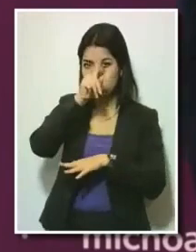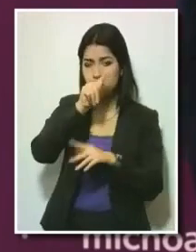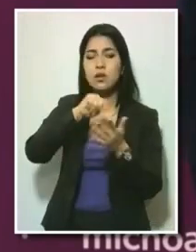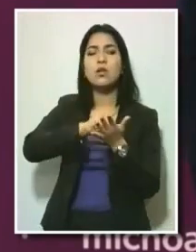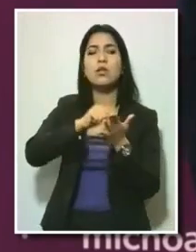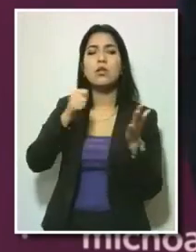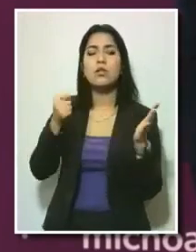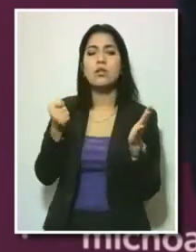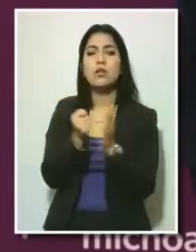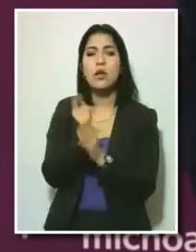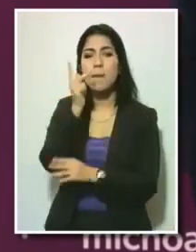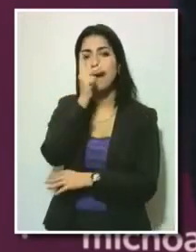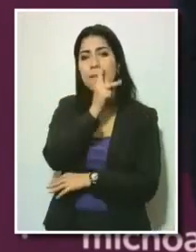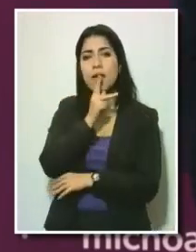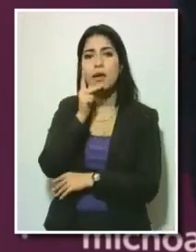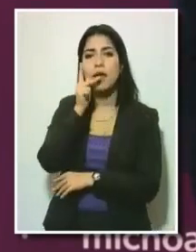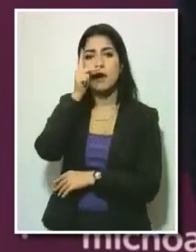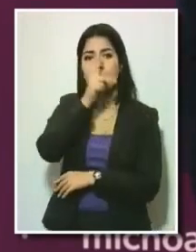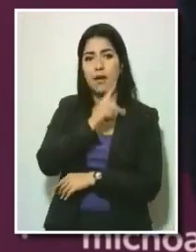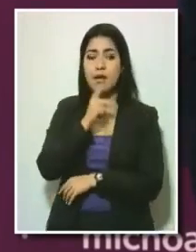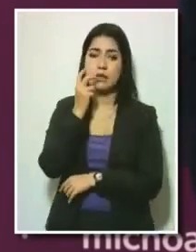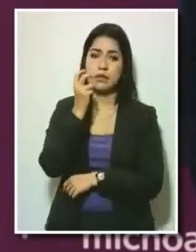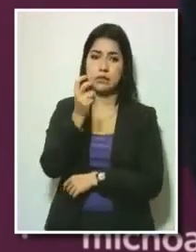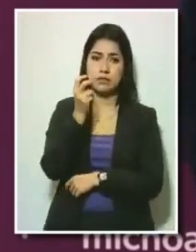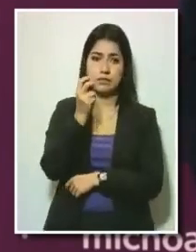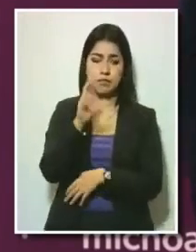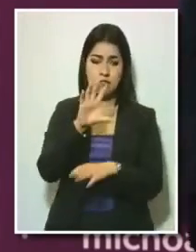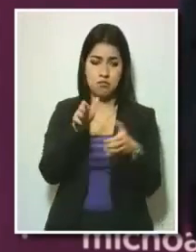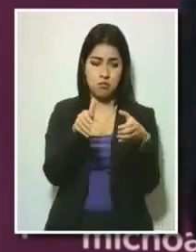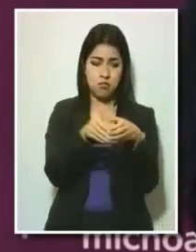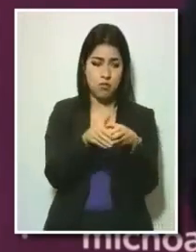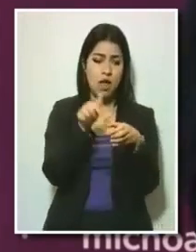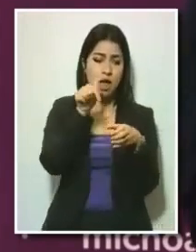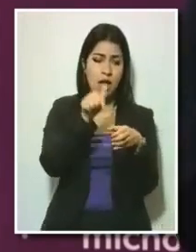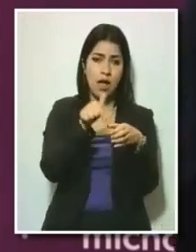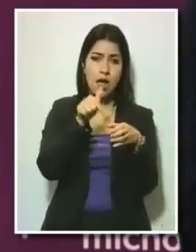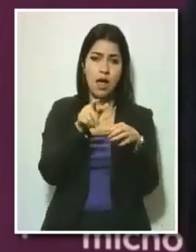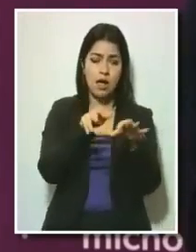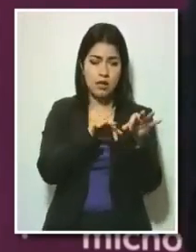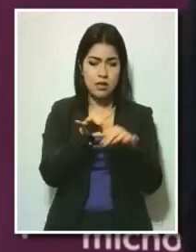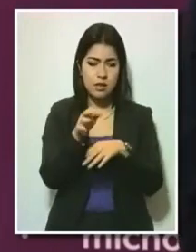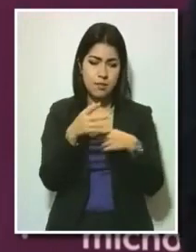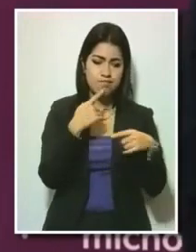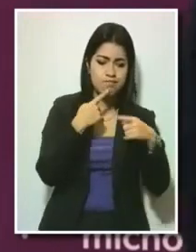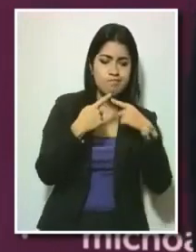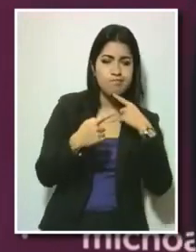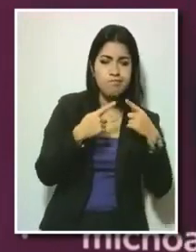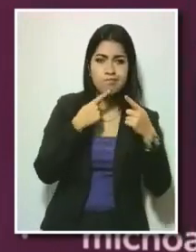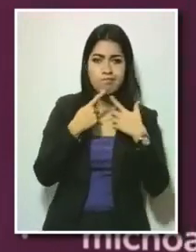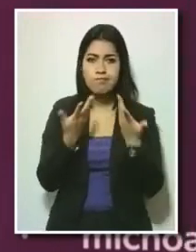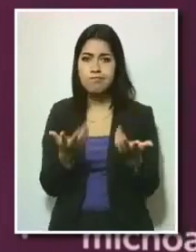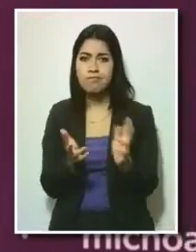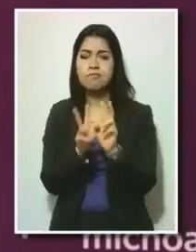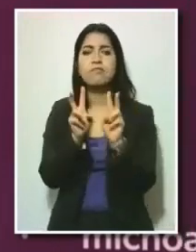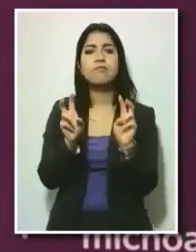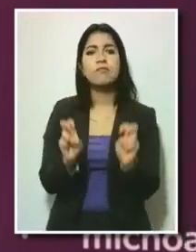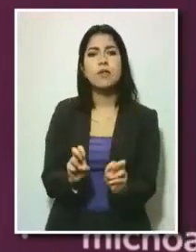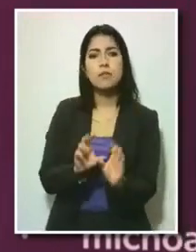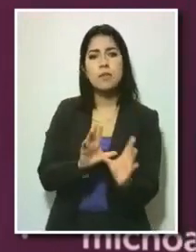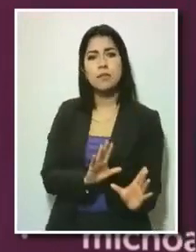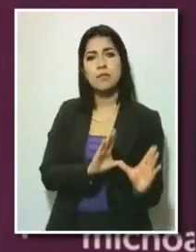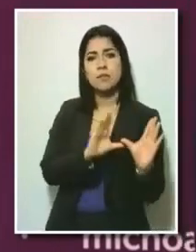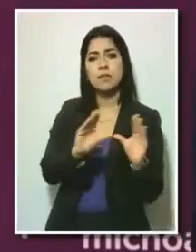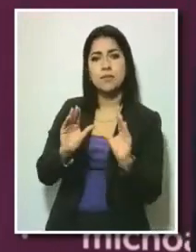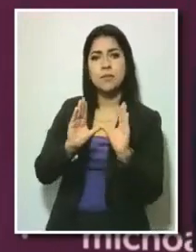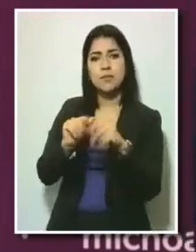pedagógicos. Y en estos consejos técnicos pedagógicos se estuvo hablando de los campos formativos, se estuvo hablando